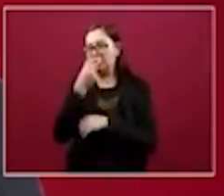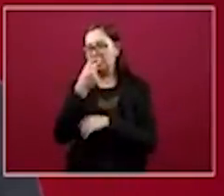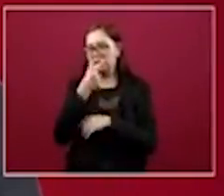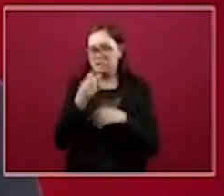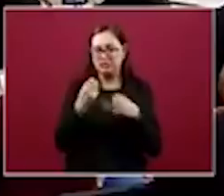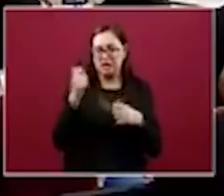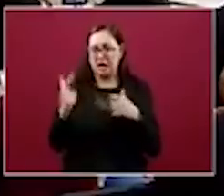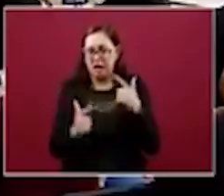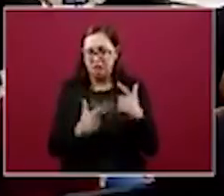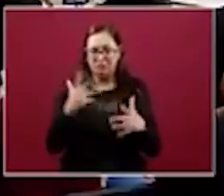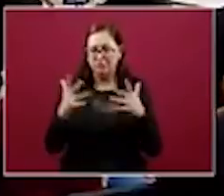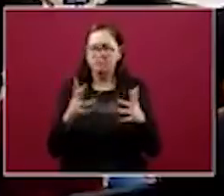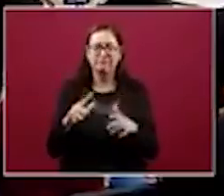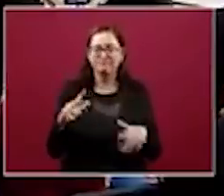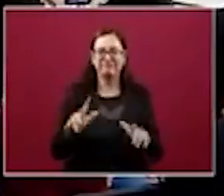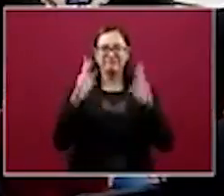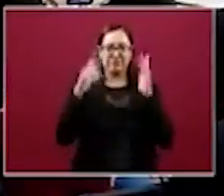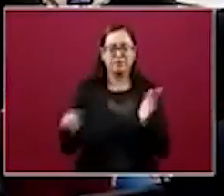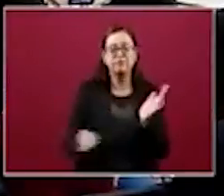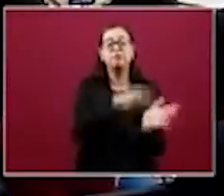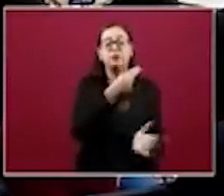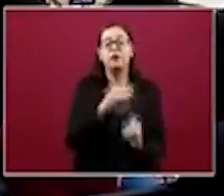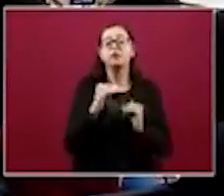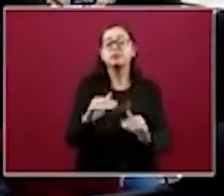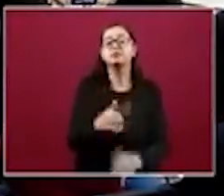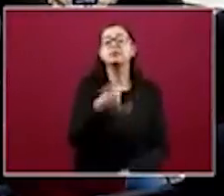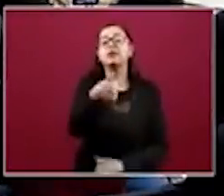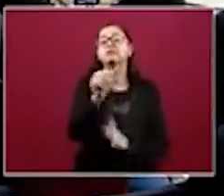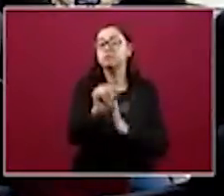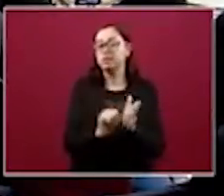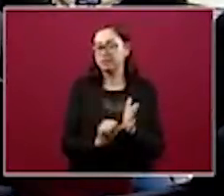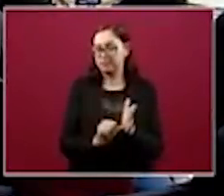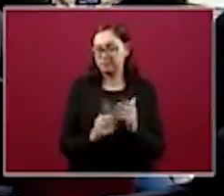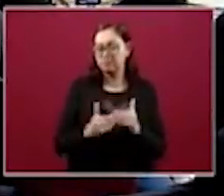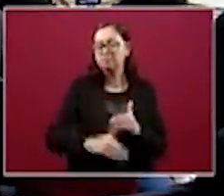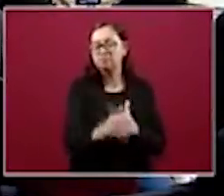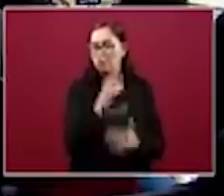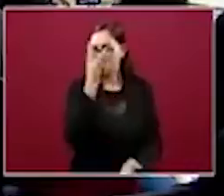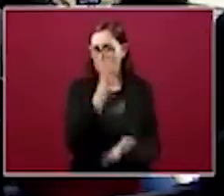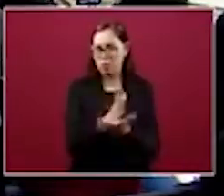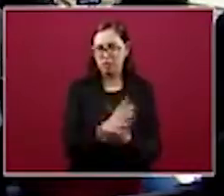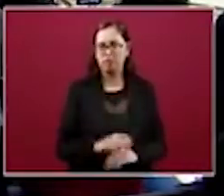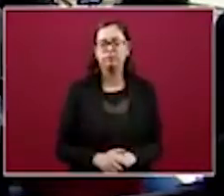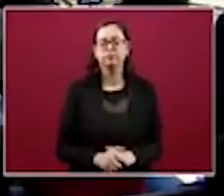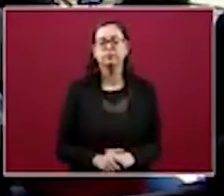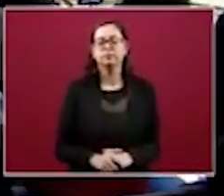6 meses. Eso es importante que se sepa. Lo otro